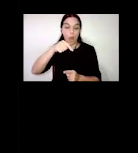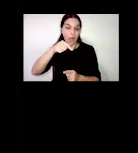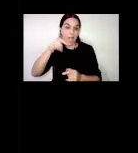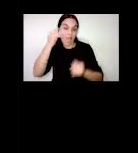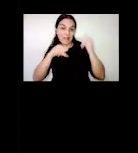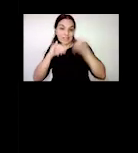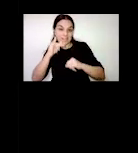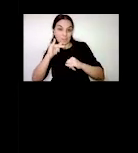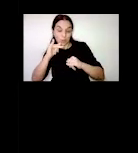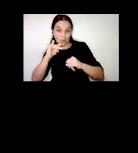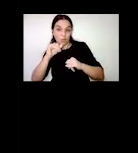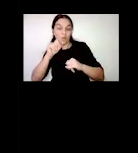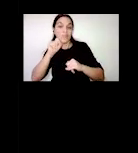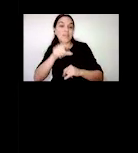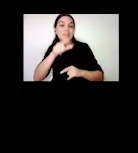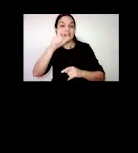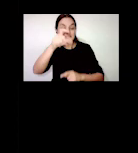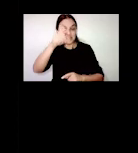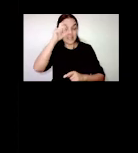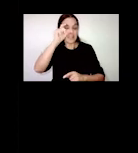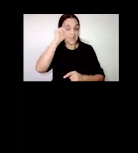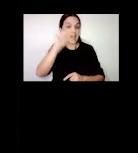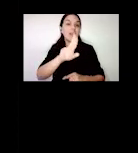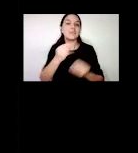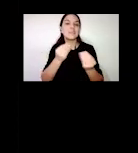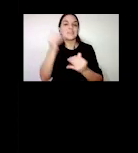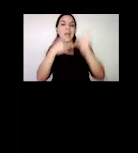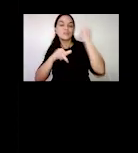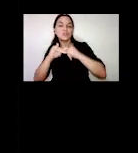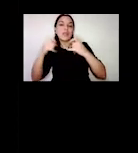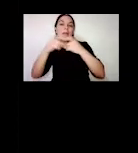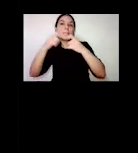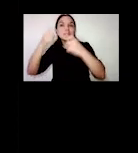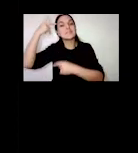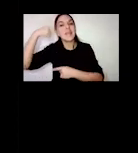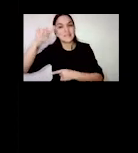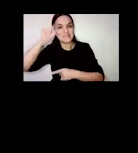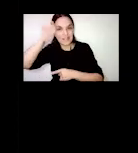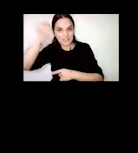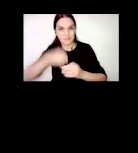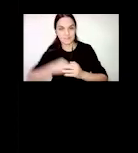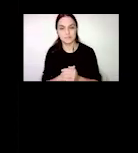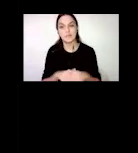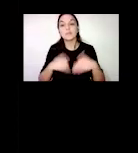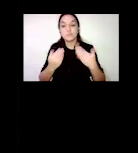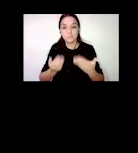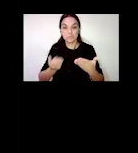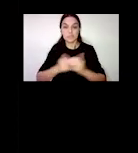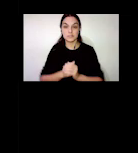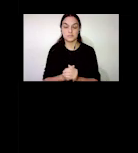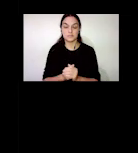subyacente de los CDR son acciones de empresas extranjeras. Por lo tanto,